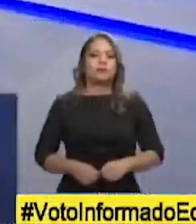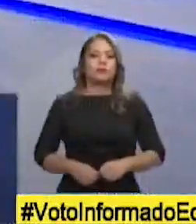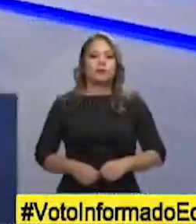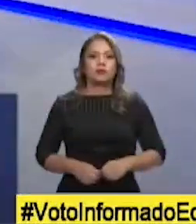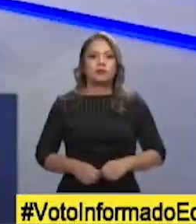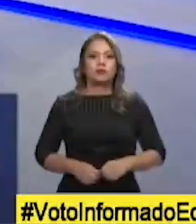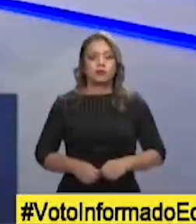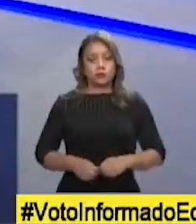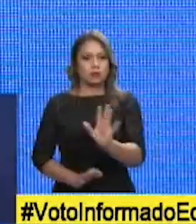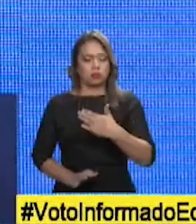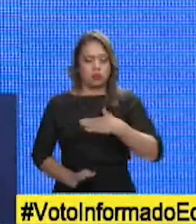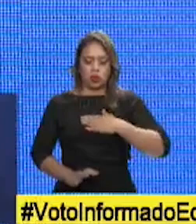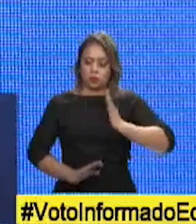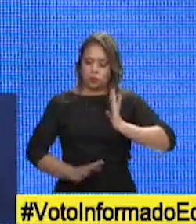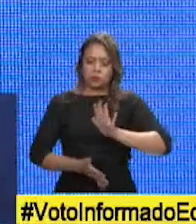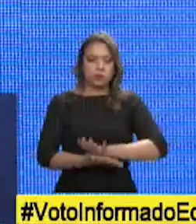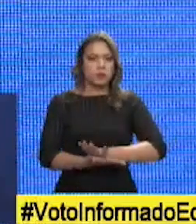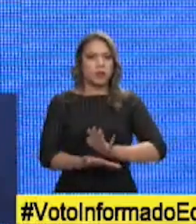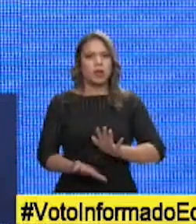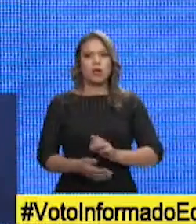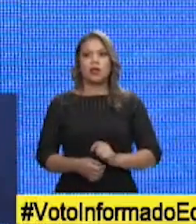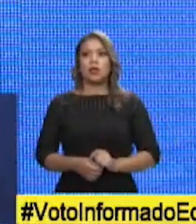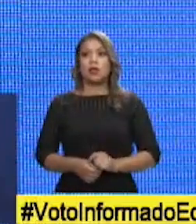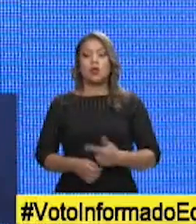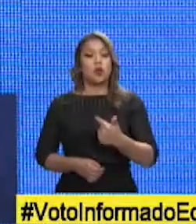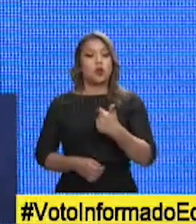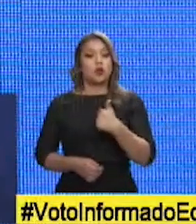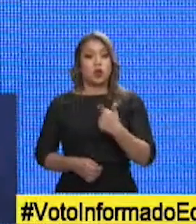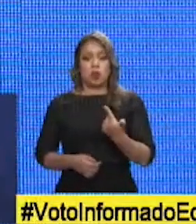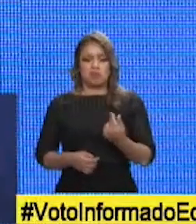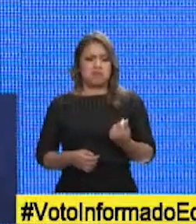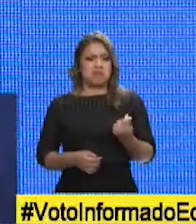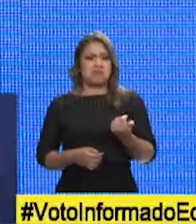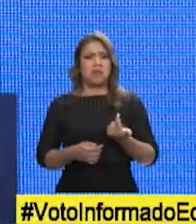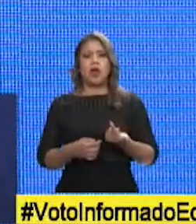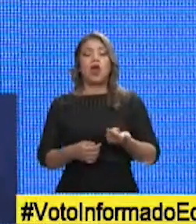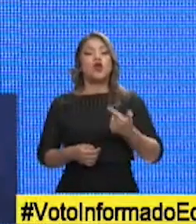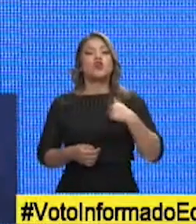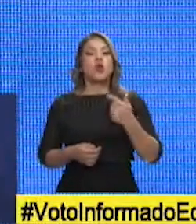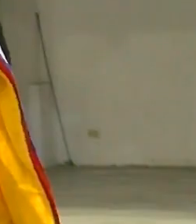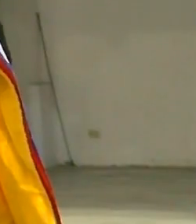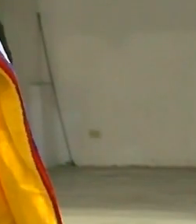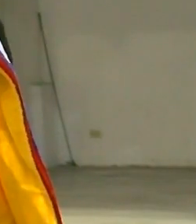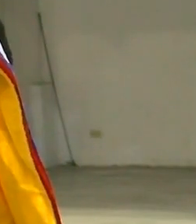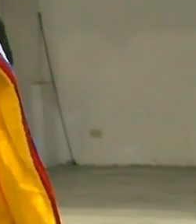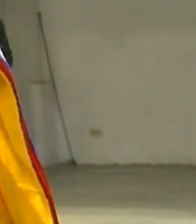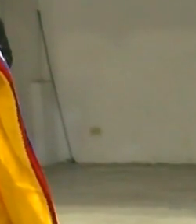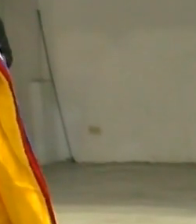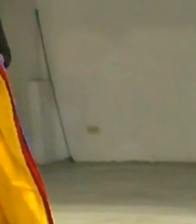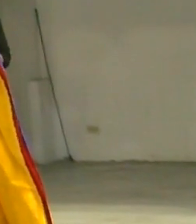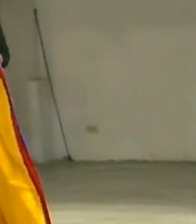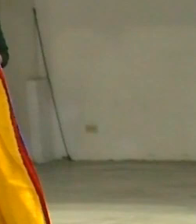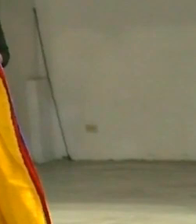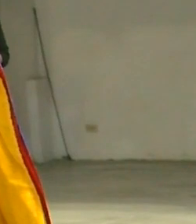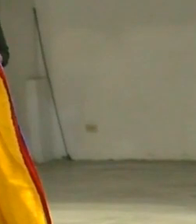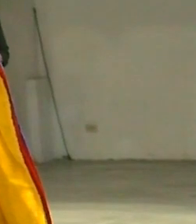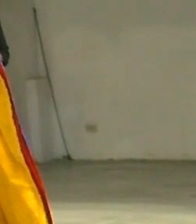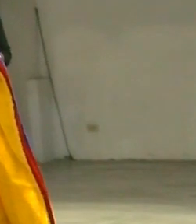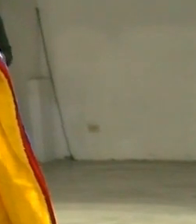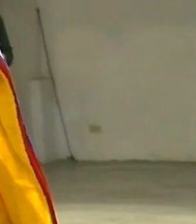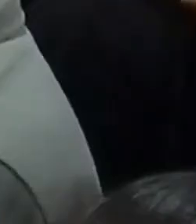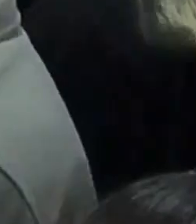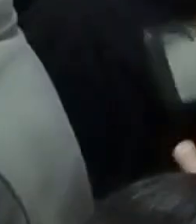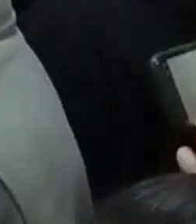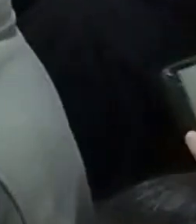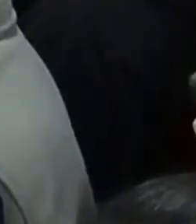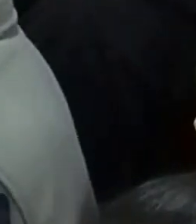una elección anticipada marcada por la peor ola de violencia que enfrenta el país sudamericano en el evento se rindió un corto tributo a la